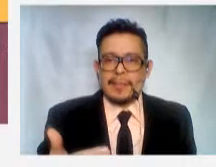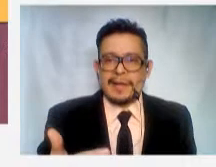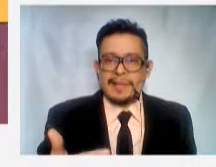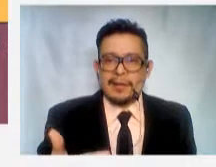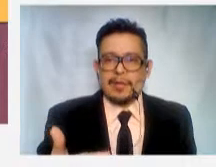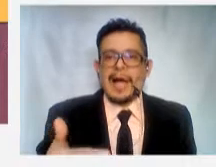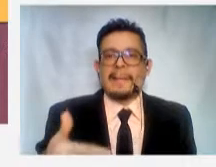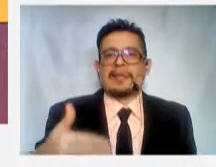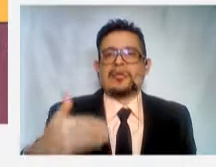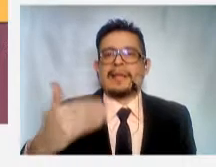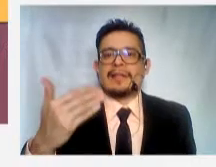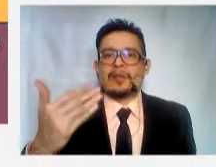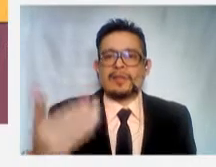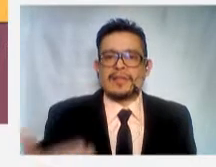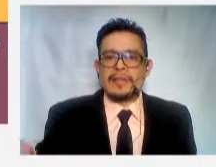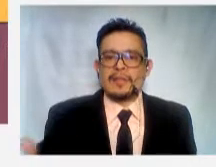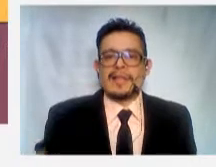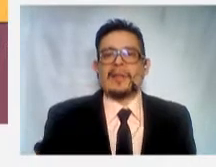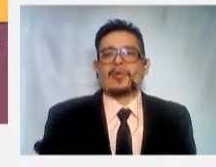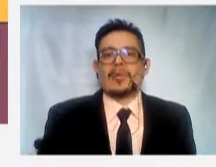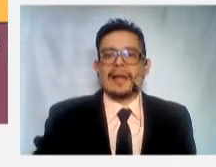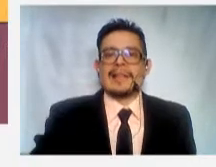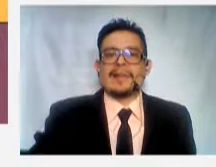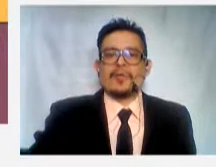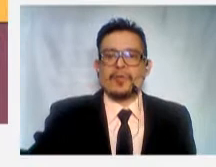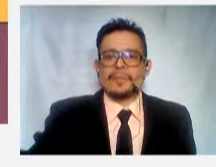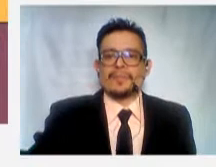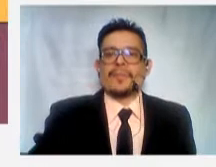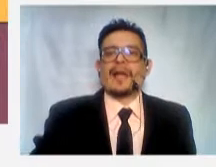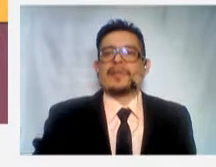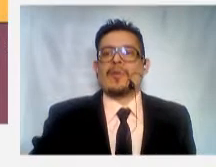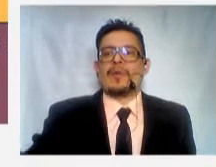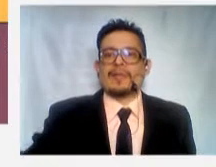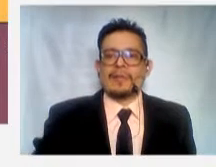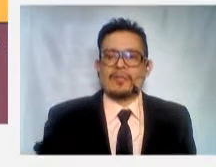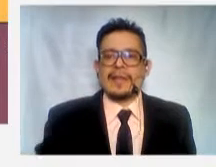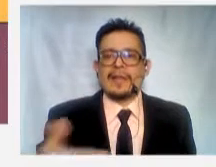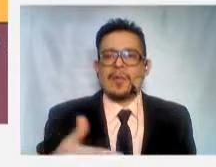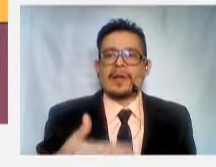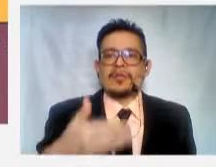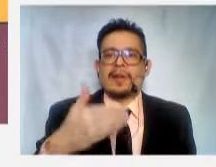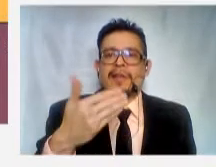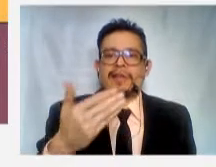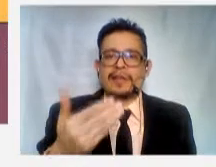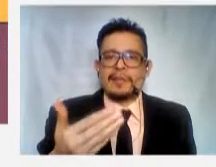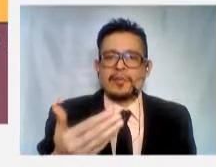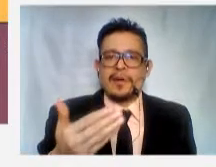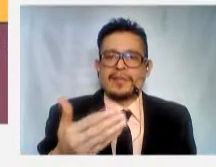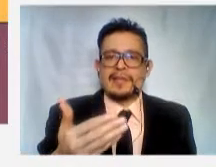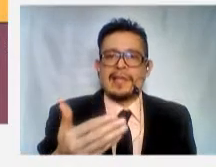planificación para hacerlo a métodos anticonceptivos y al aborto legal y seguro así como a los servicios adecuadas sobre